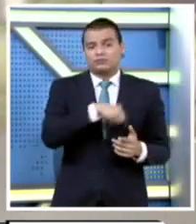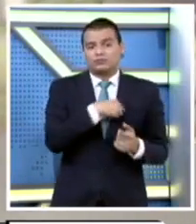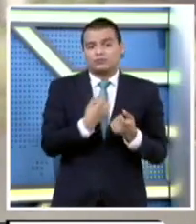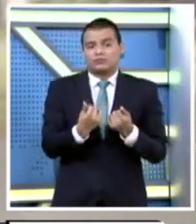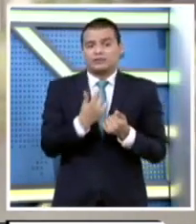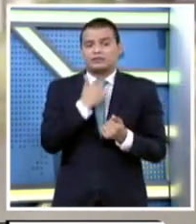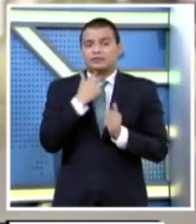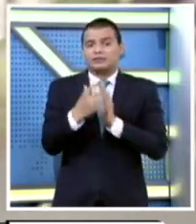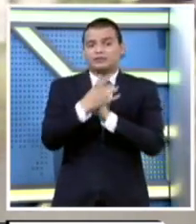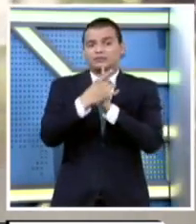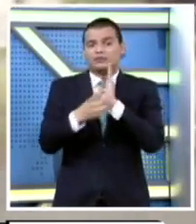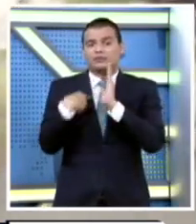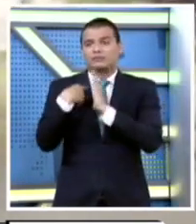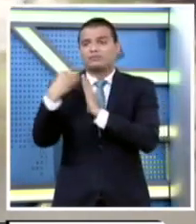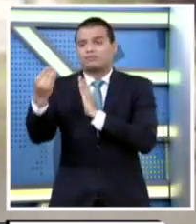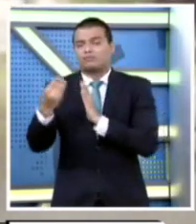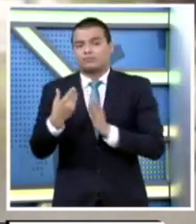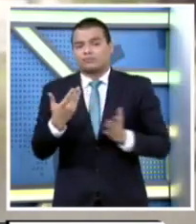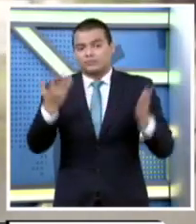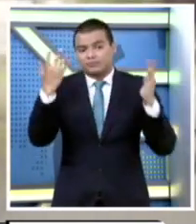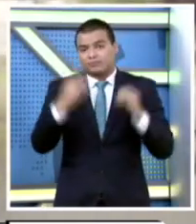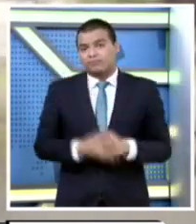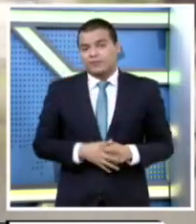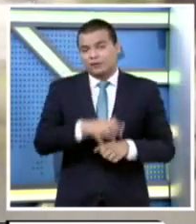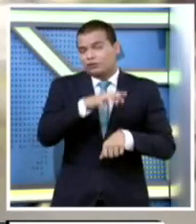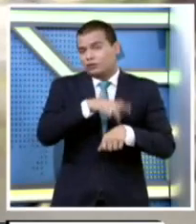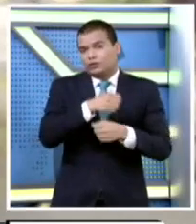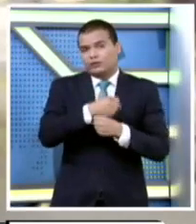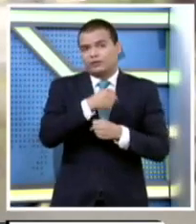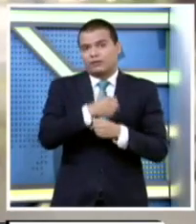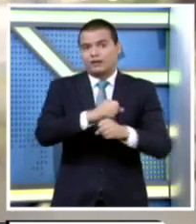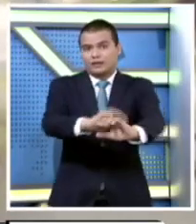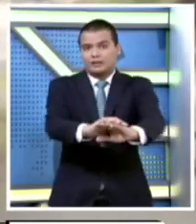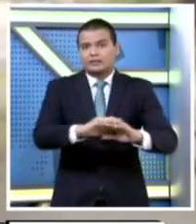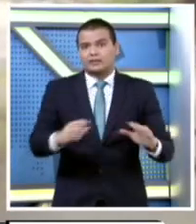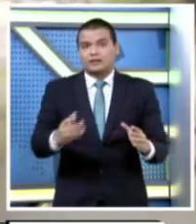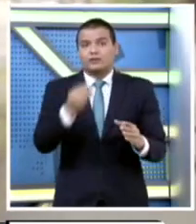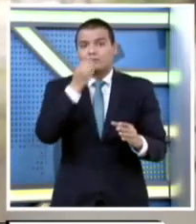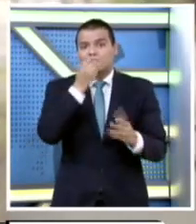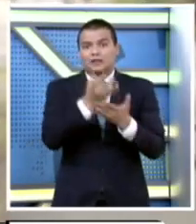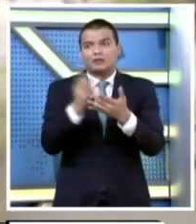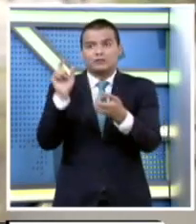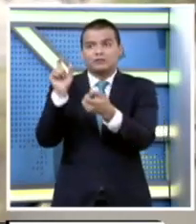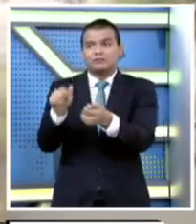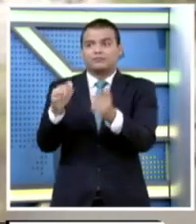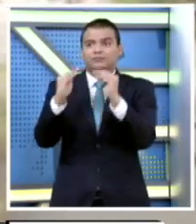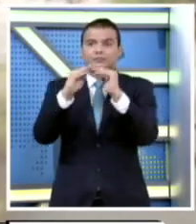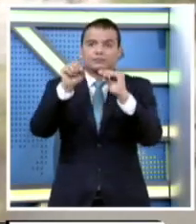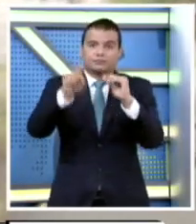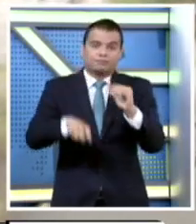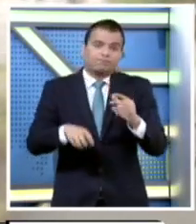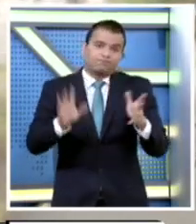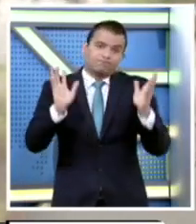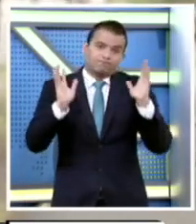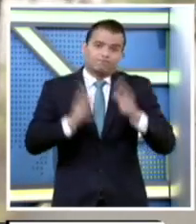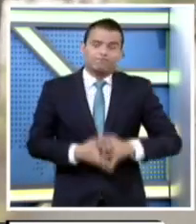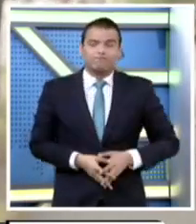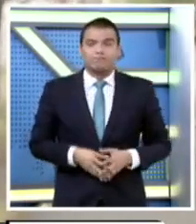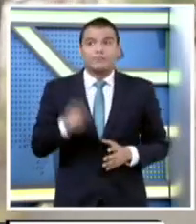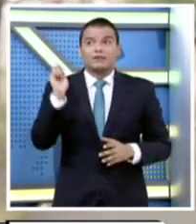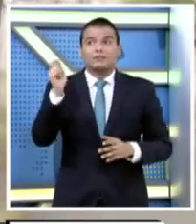y para salir nos toca que salir a trabajar porque tenemos que llevar comida y todo para la vivienda,